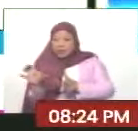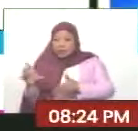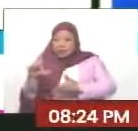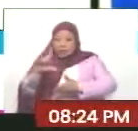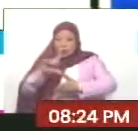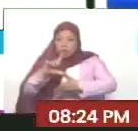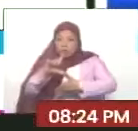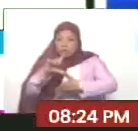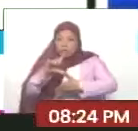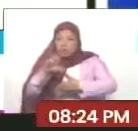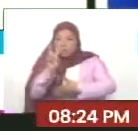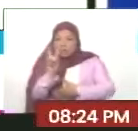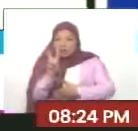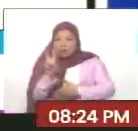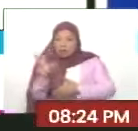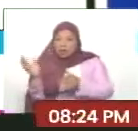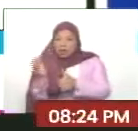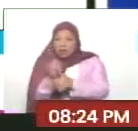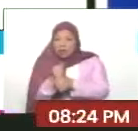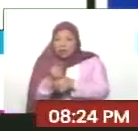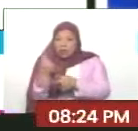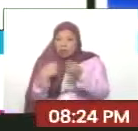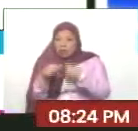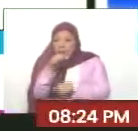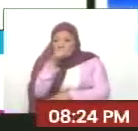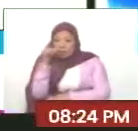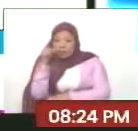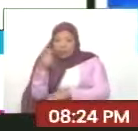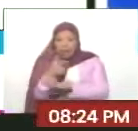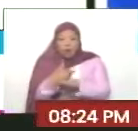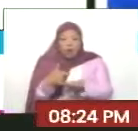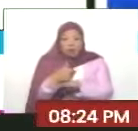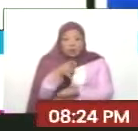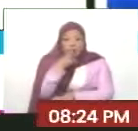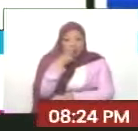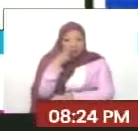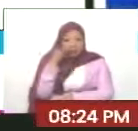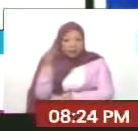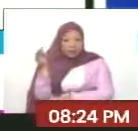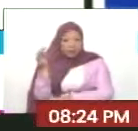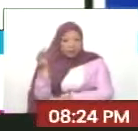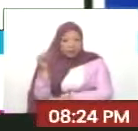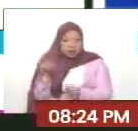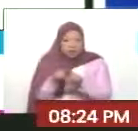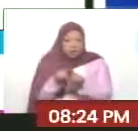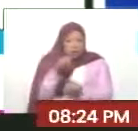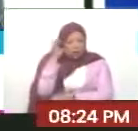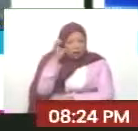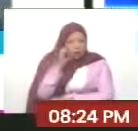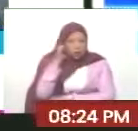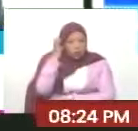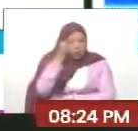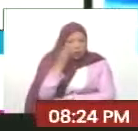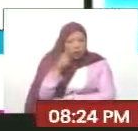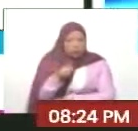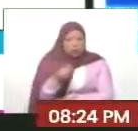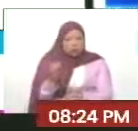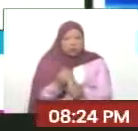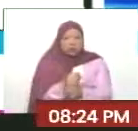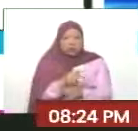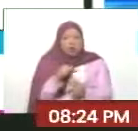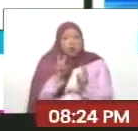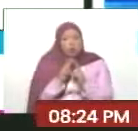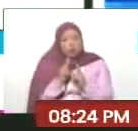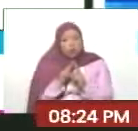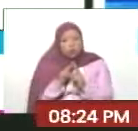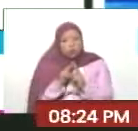mundo, fíjate, gobierno de Francia, a los de Europa, del mundo, si ustedes quieren